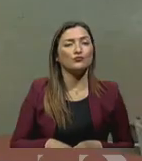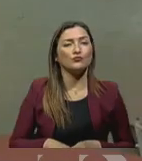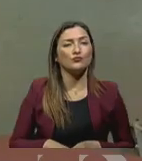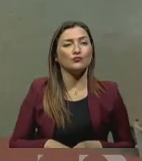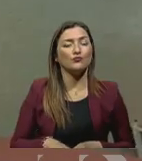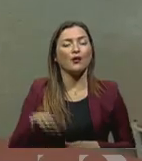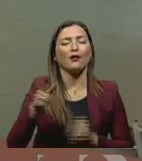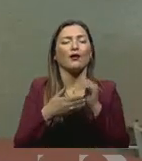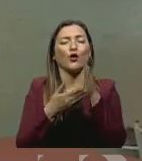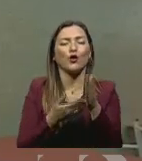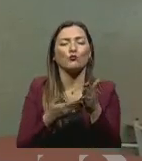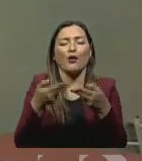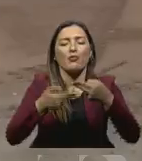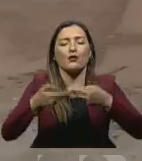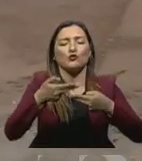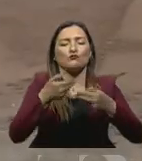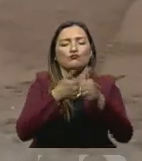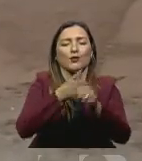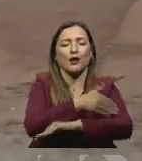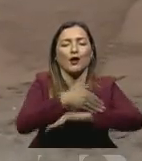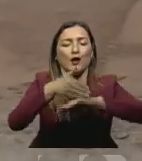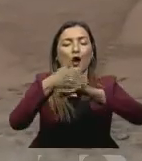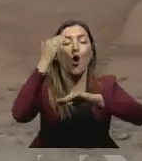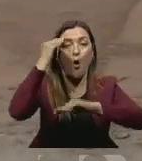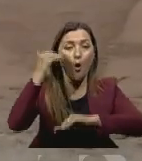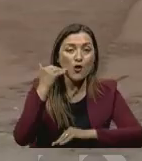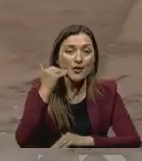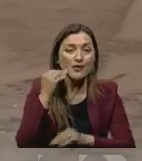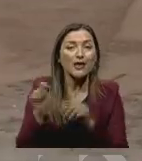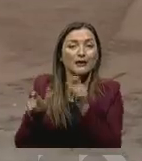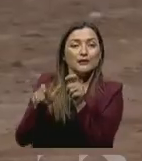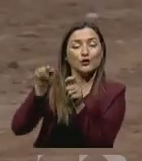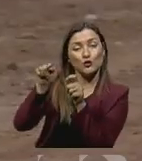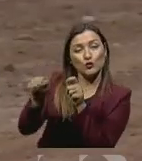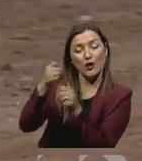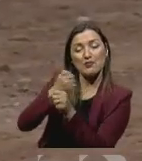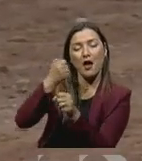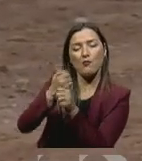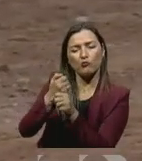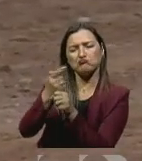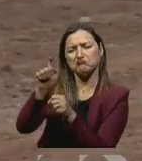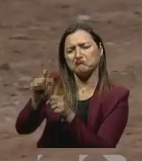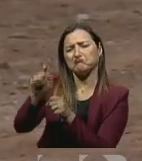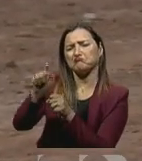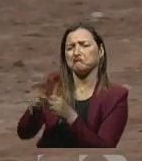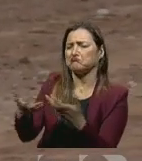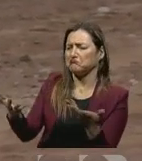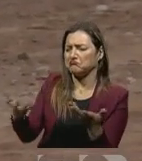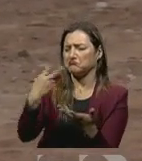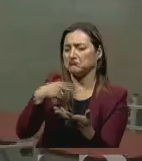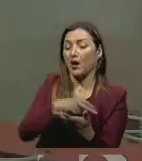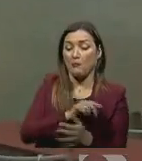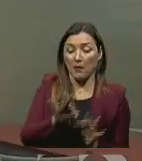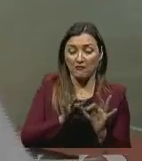Giovanni por ejemplo tiene un negocio ubicado en la calle Corea el afirma que los trabajos ya eran necesarios perfecto